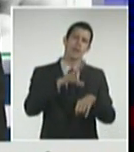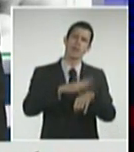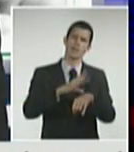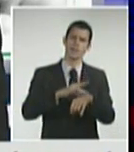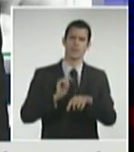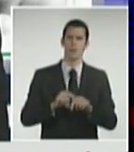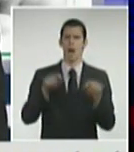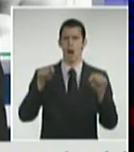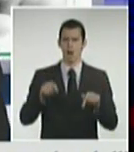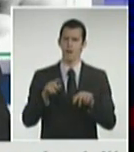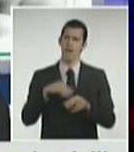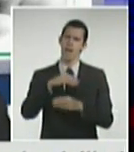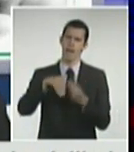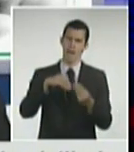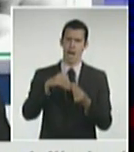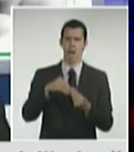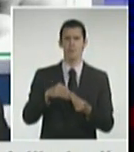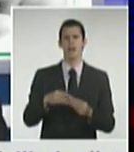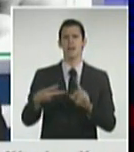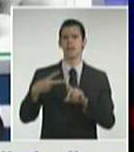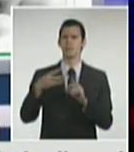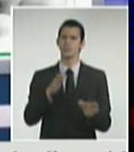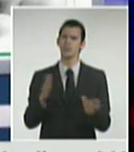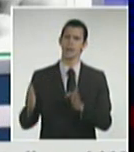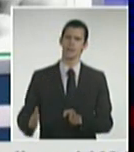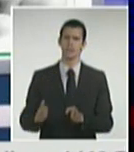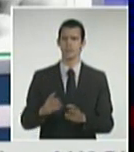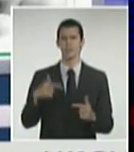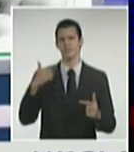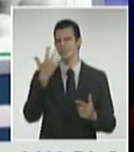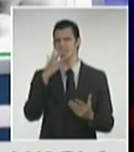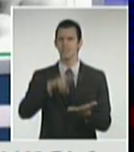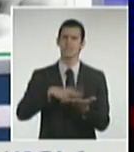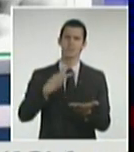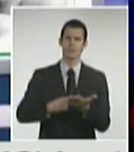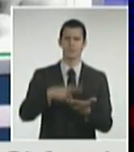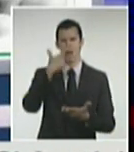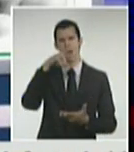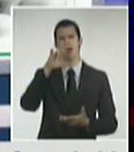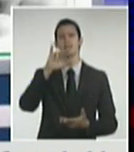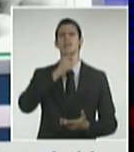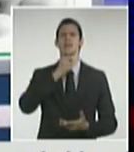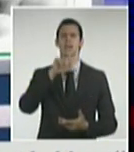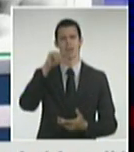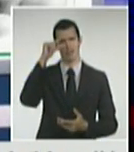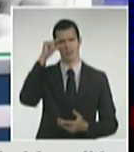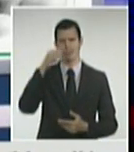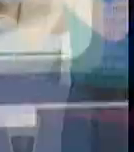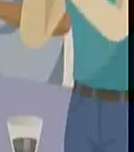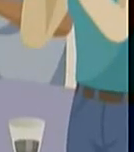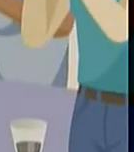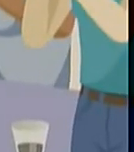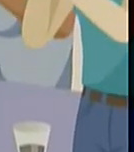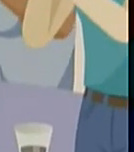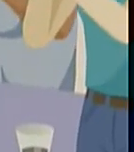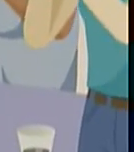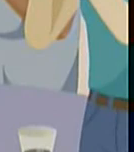bienvenida en este segundo momento al intérprete en lengua de señas, Ariel Hernández. Ya volvemos.